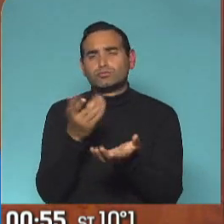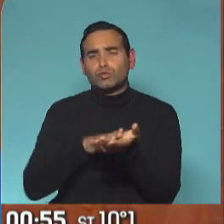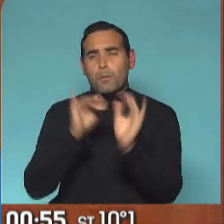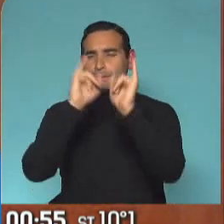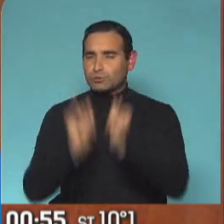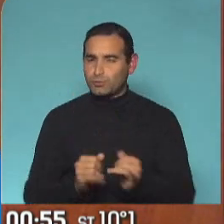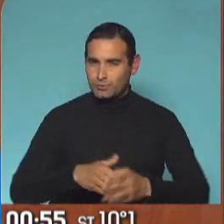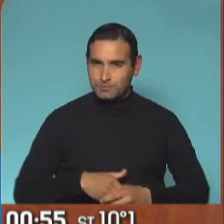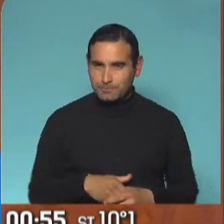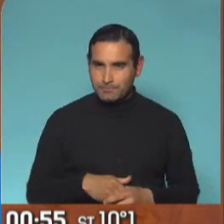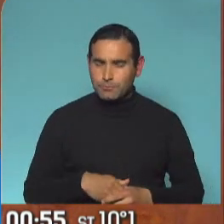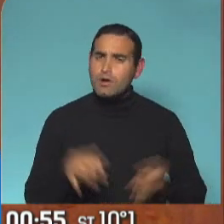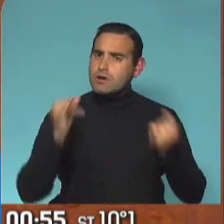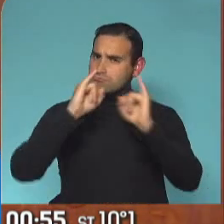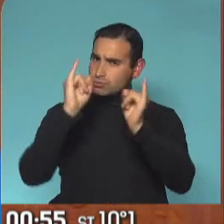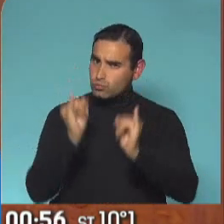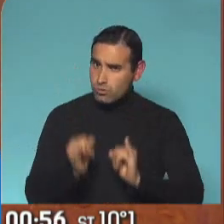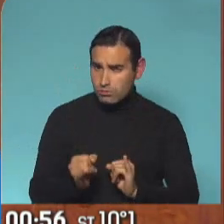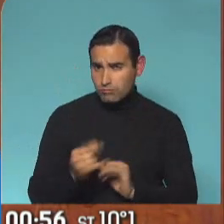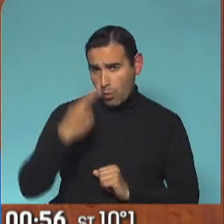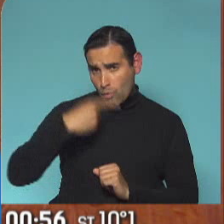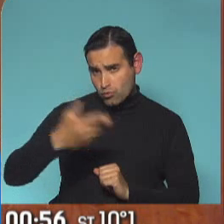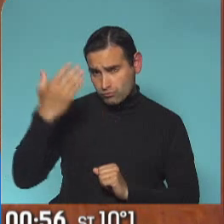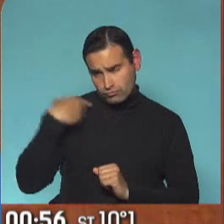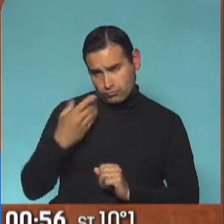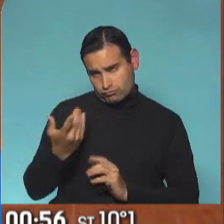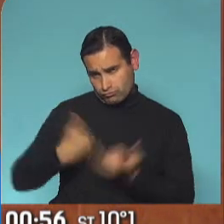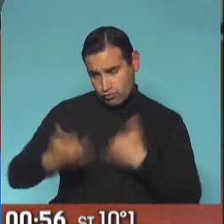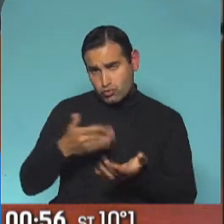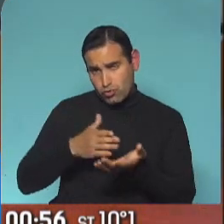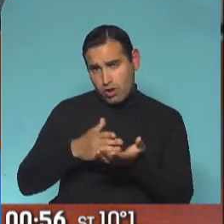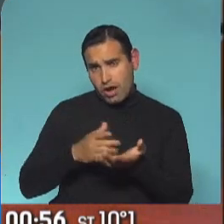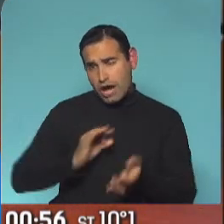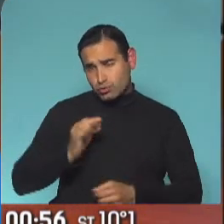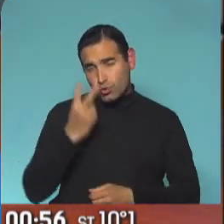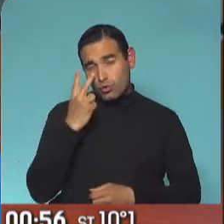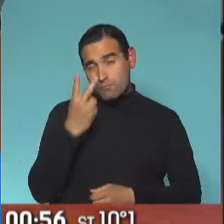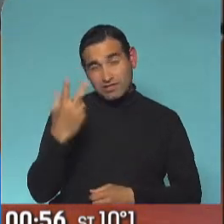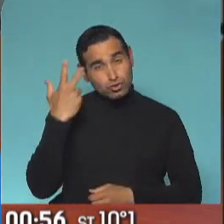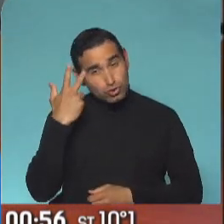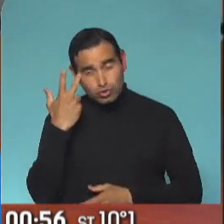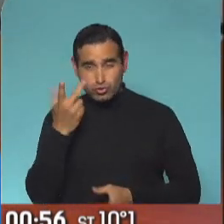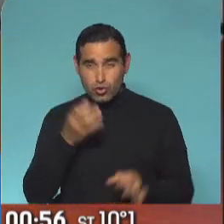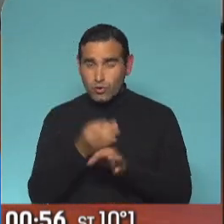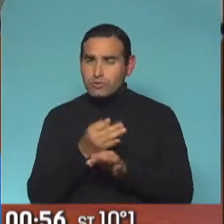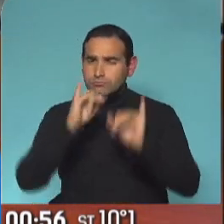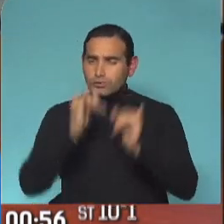presupuestos. El presupuesto, el último que sabemos del 2018 para educación de la Nación